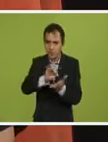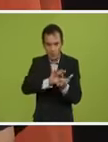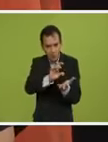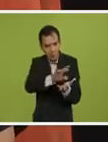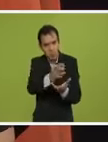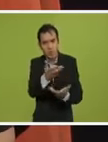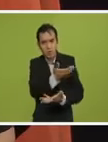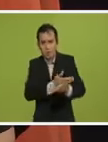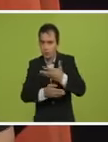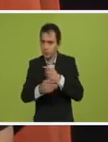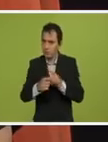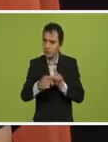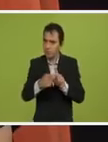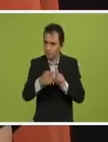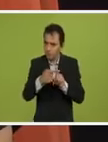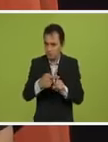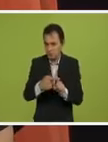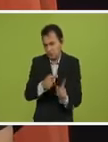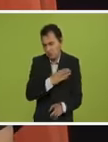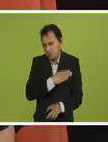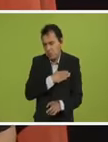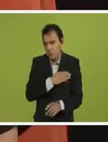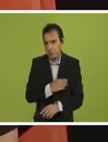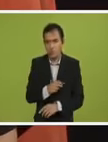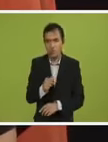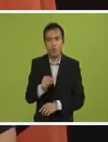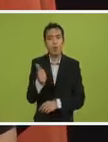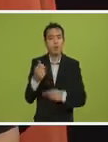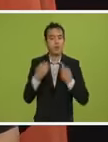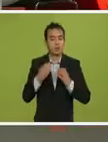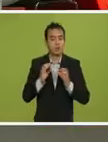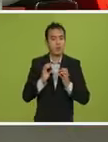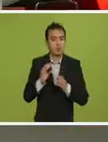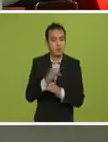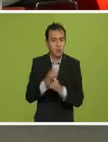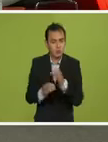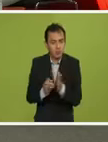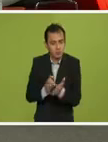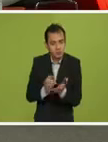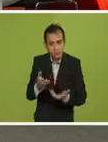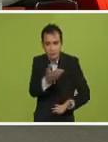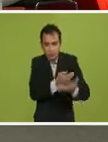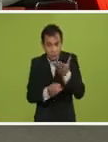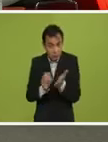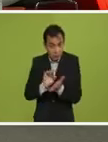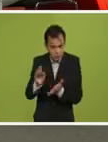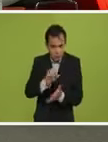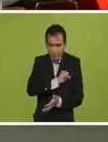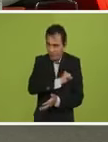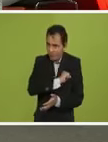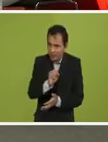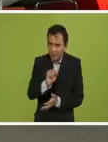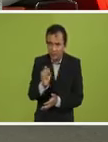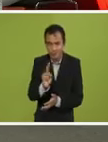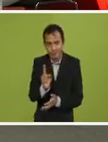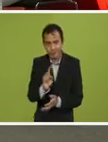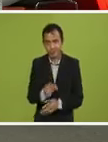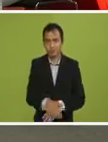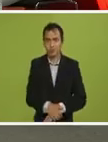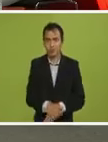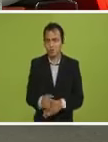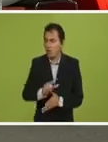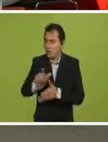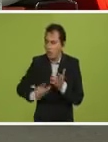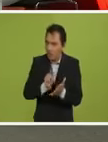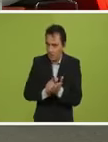compartir cosas que dañen a otras personas. Claro. Y qué bueno que hoy la ley reconozca que si tú la compartes, la guardas o